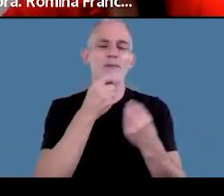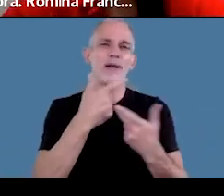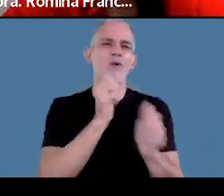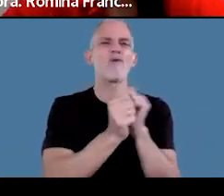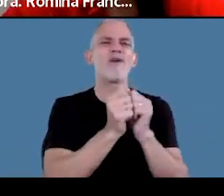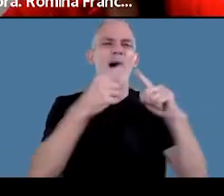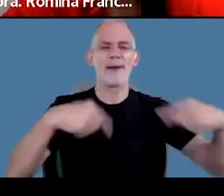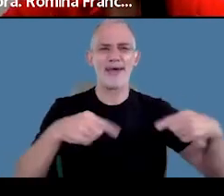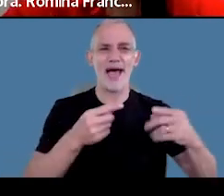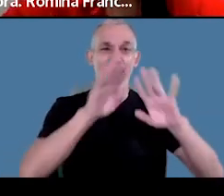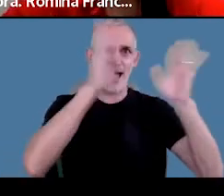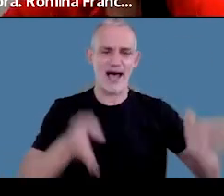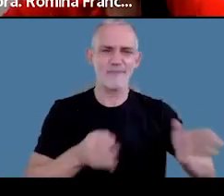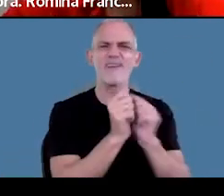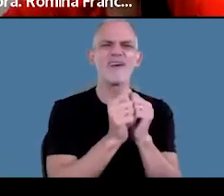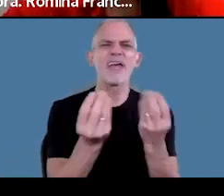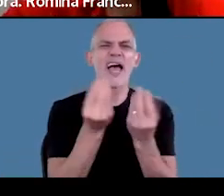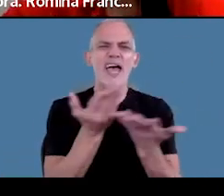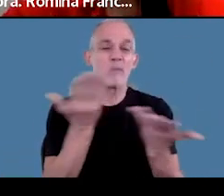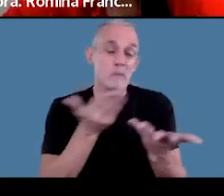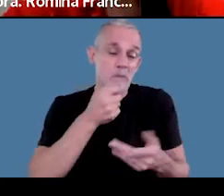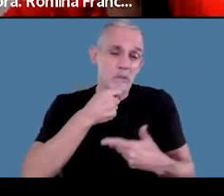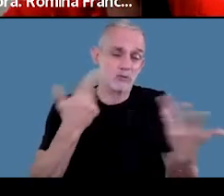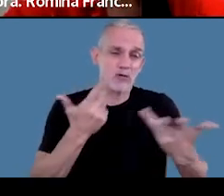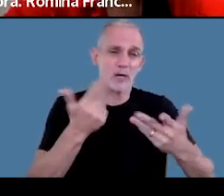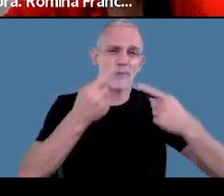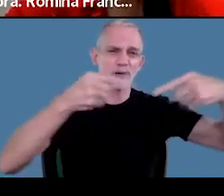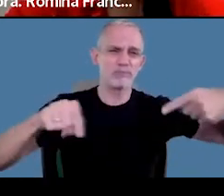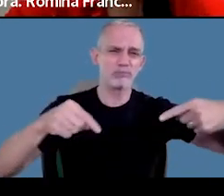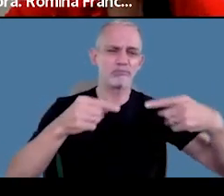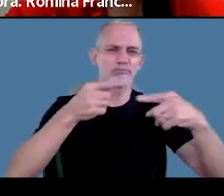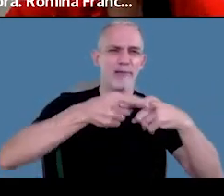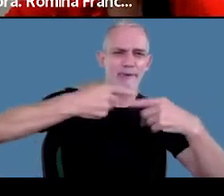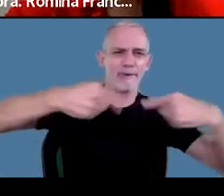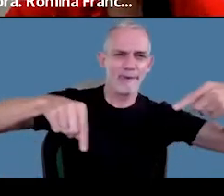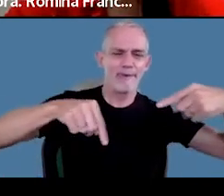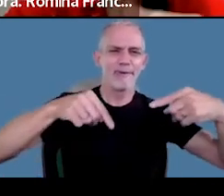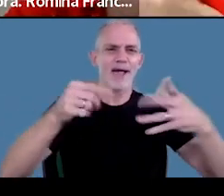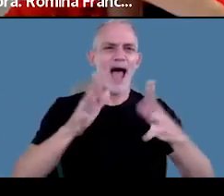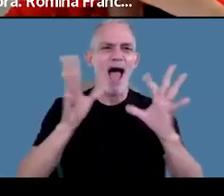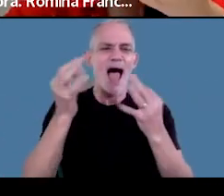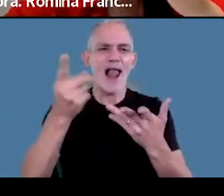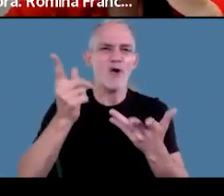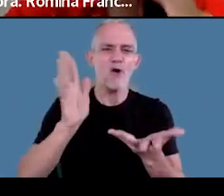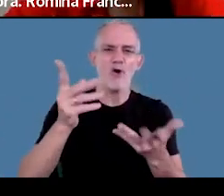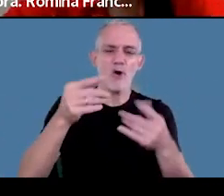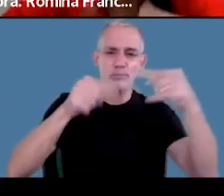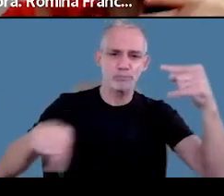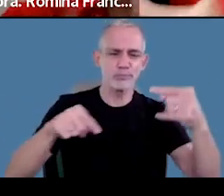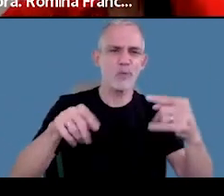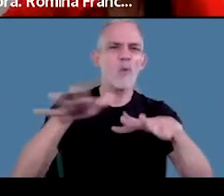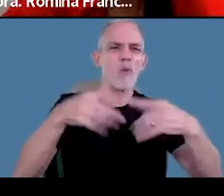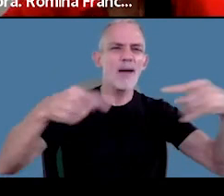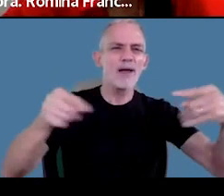fábrica que fabrique, no sé, algún instrumental, alguna instalación o algún mueble útil